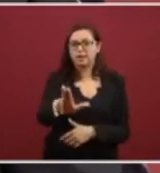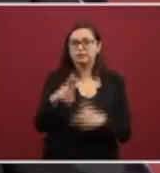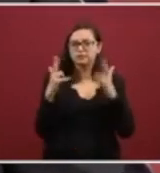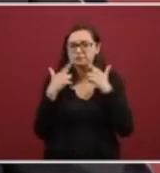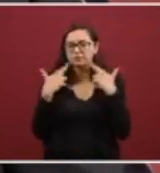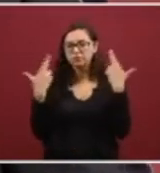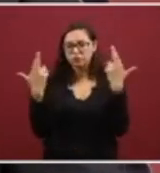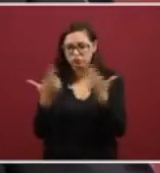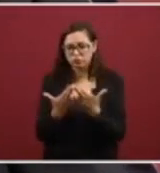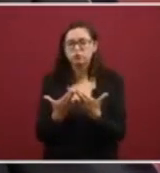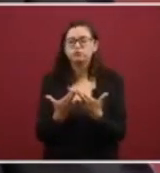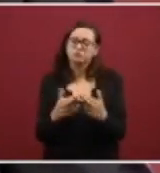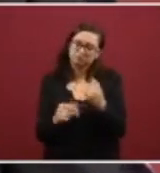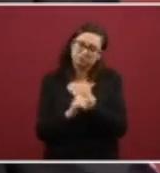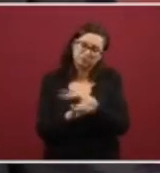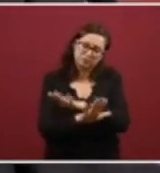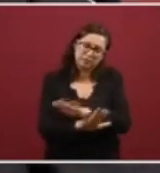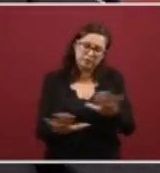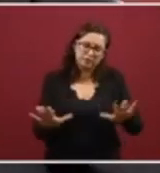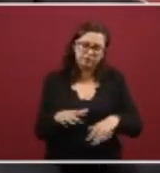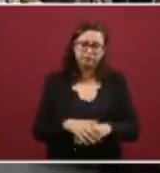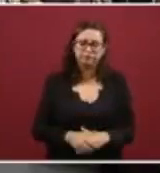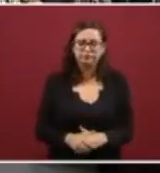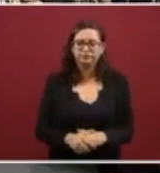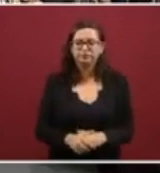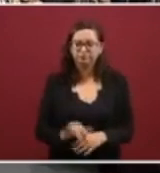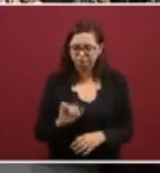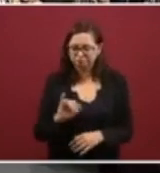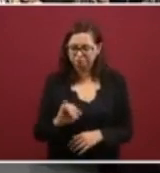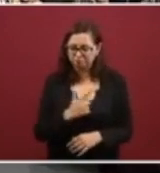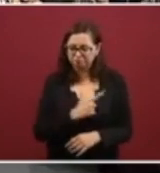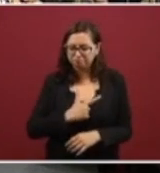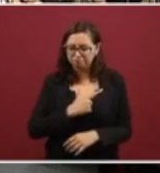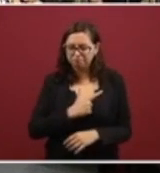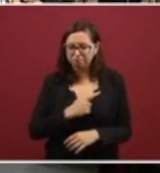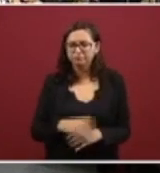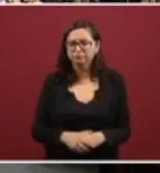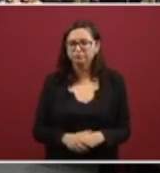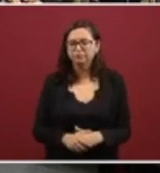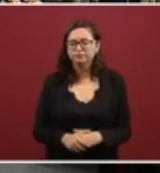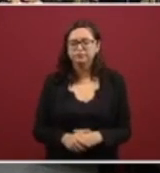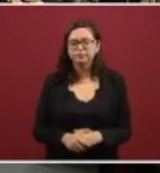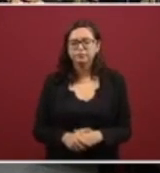reunión, y les vamos a mantener informados con mucho gusto. Claro que sí. Por favor.